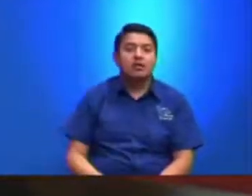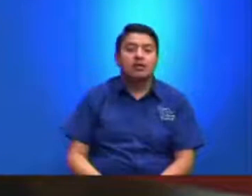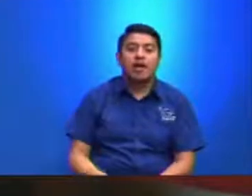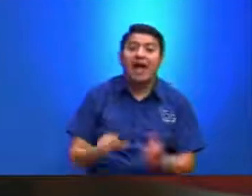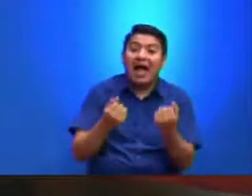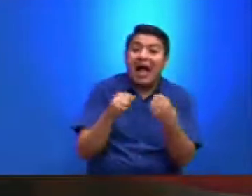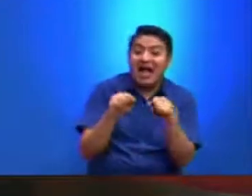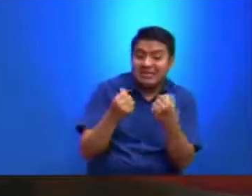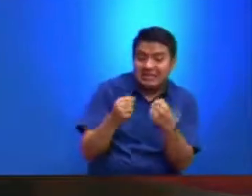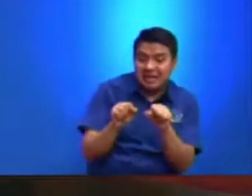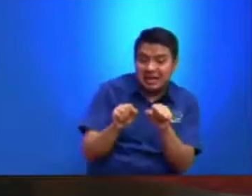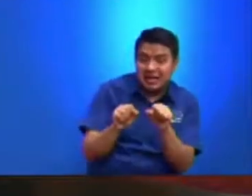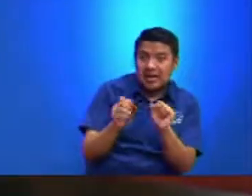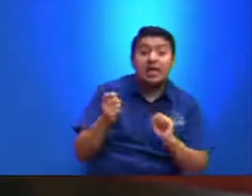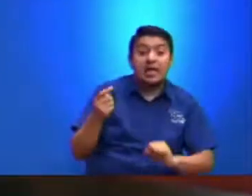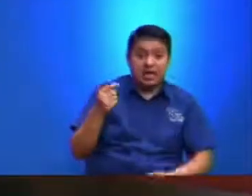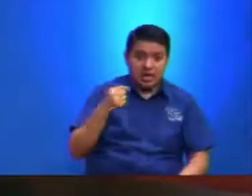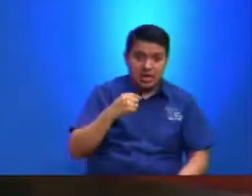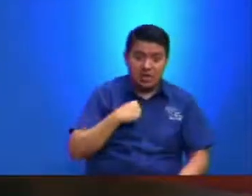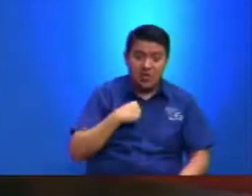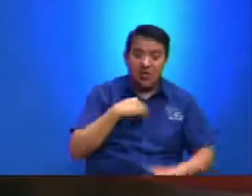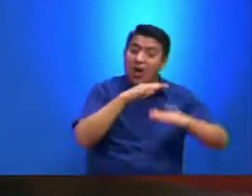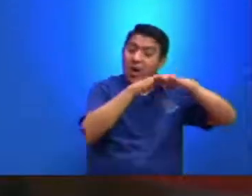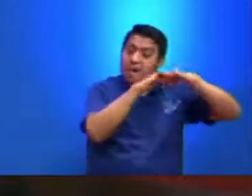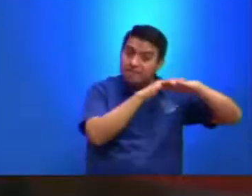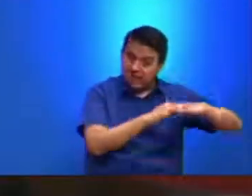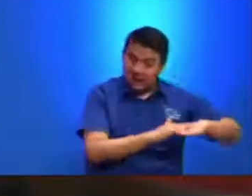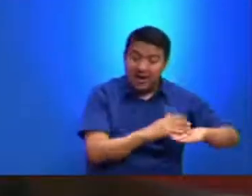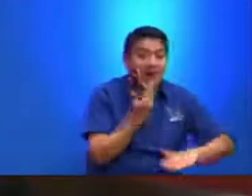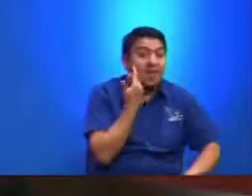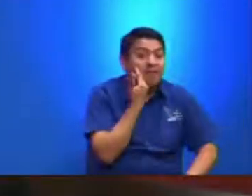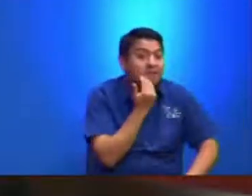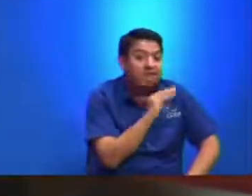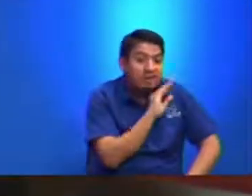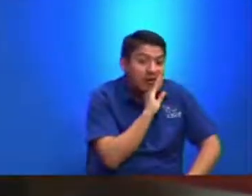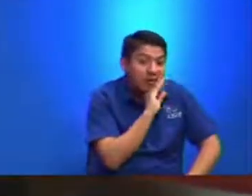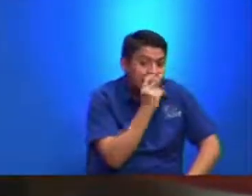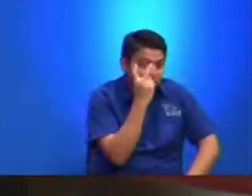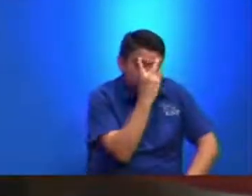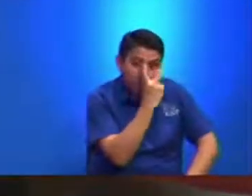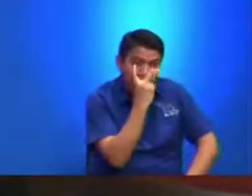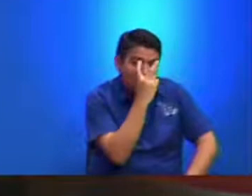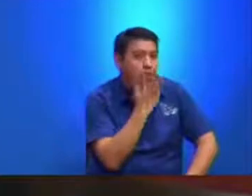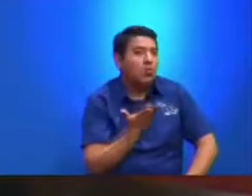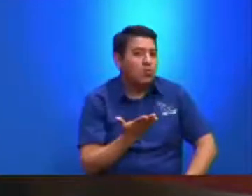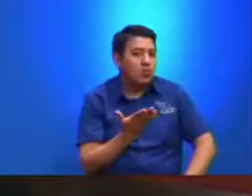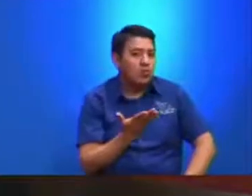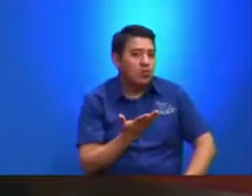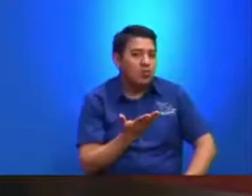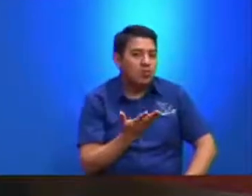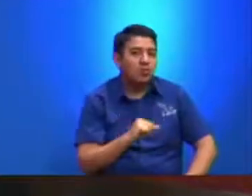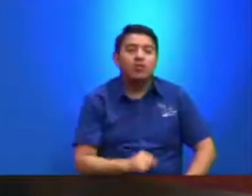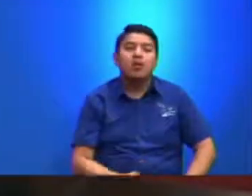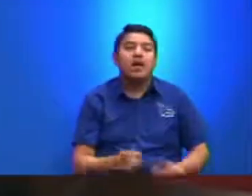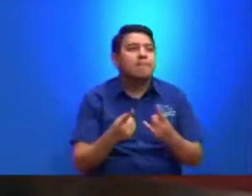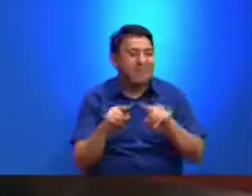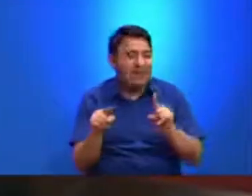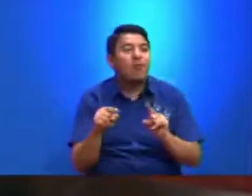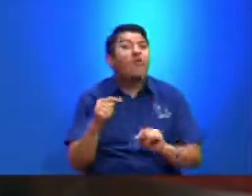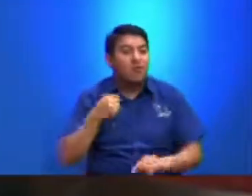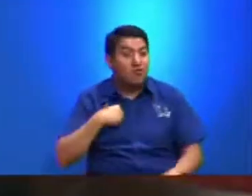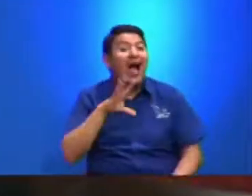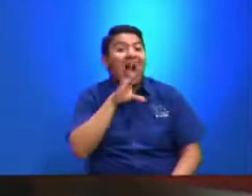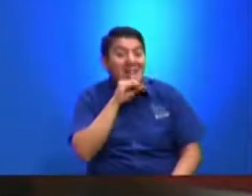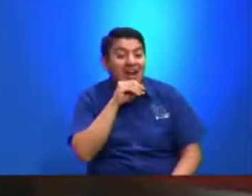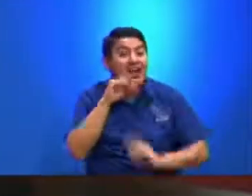doctor Sergio Nietzsche y él nos podría explicar qué nos puede, entre paréntesis, en el primer culto estábamos ahí longing for you,